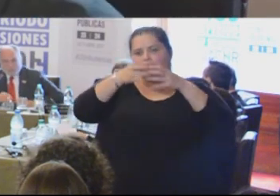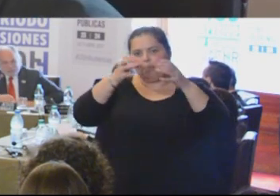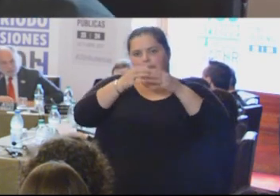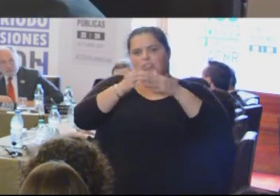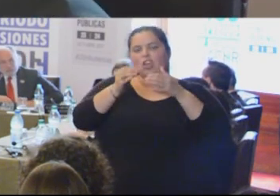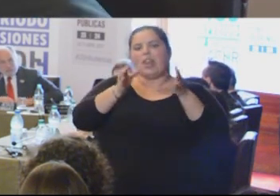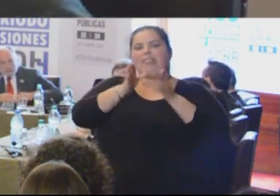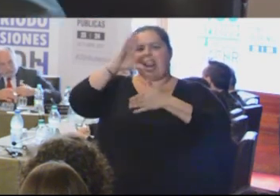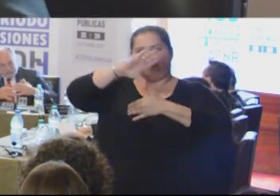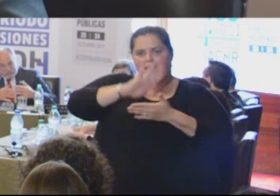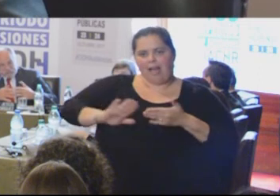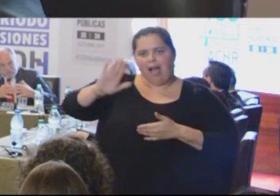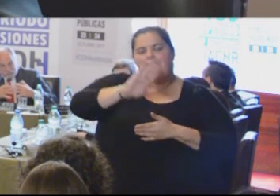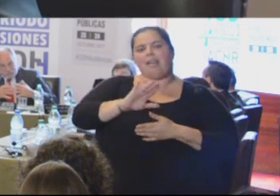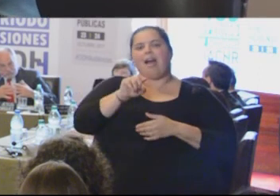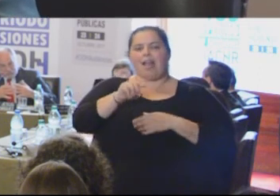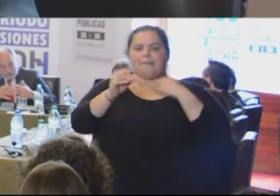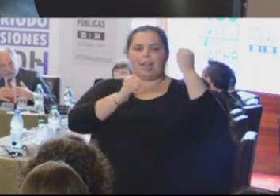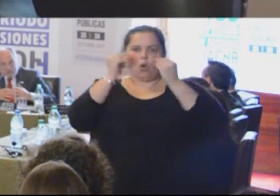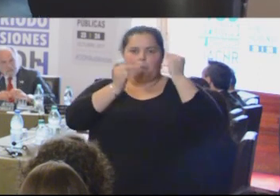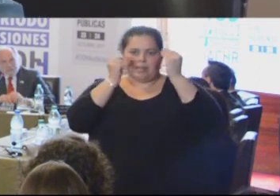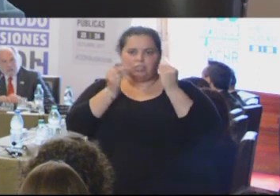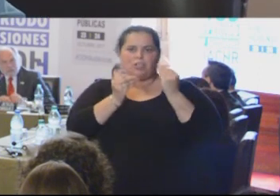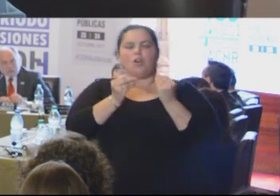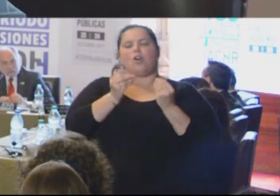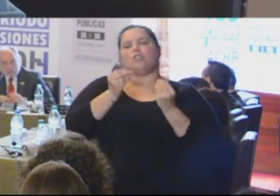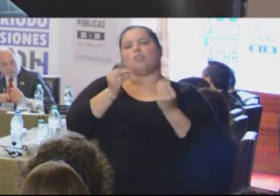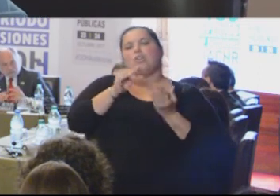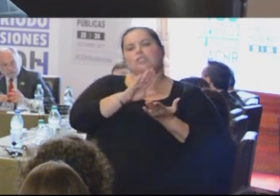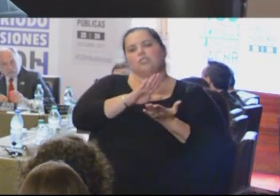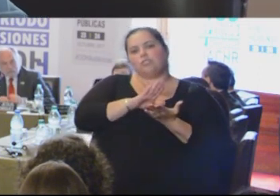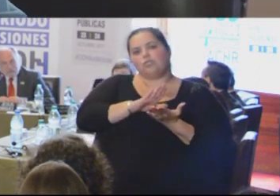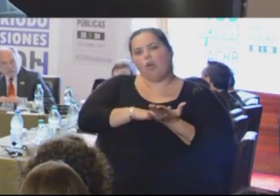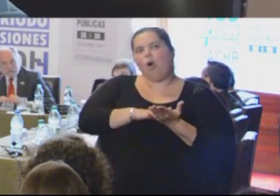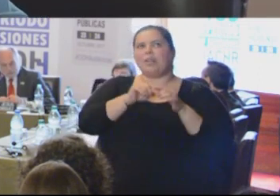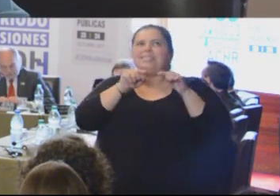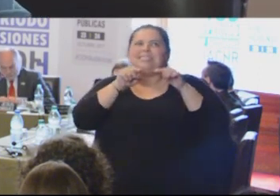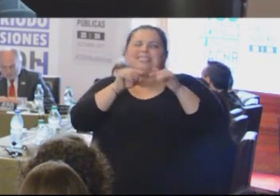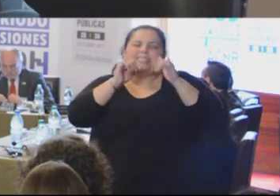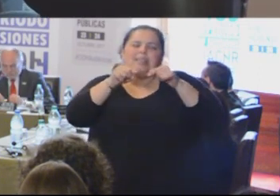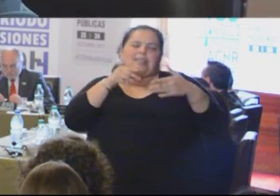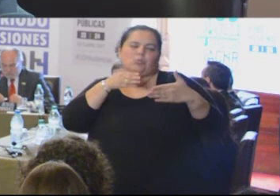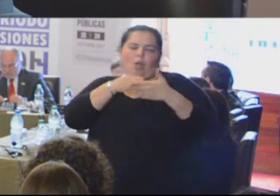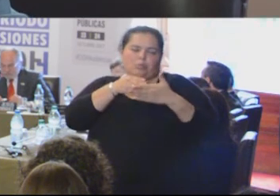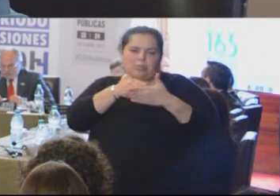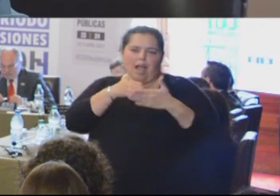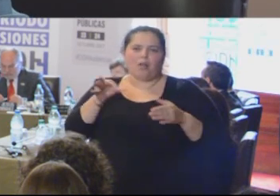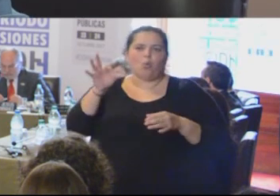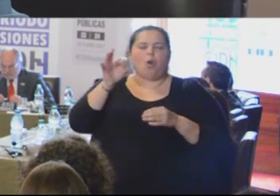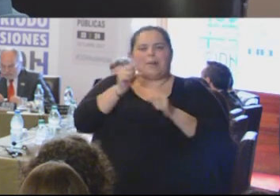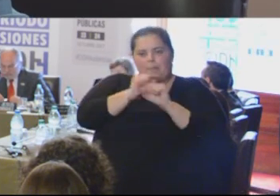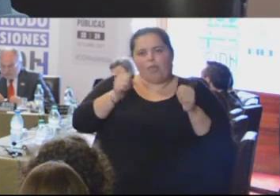preocupación de que si esto no es un obstáculo para cumplir con las obligaciones internacionales